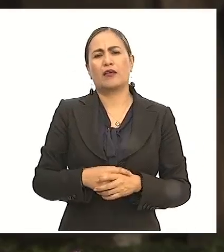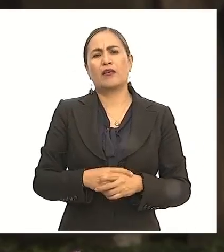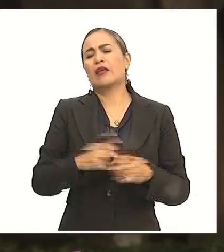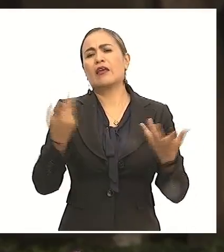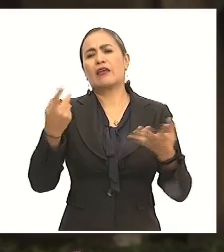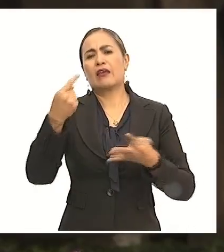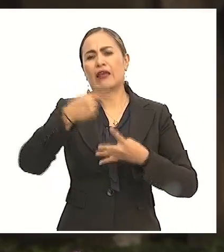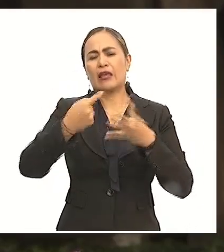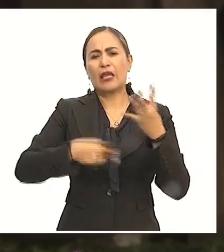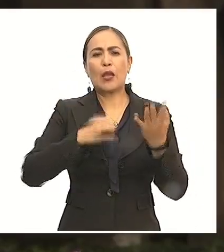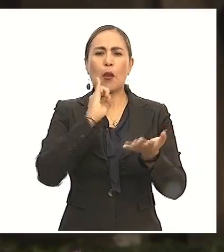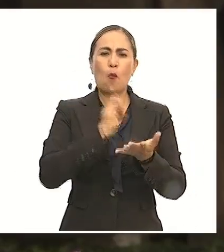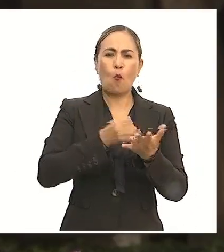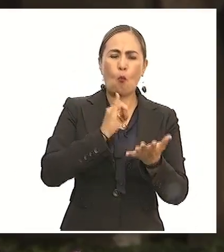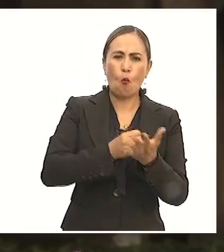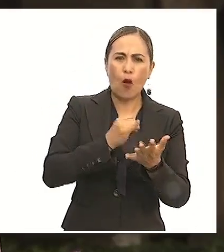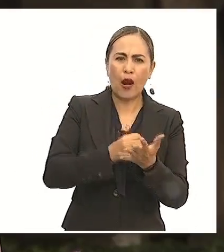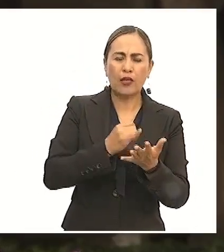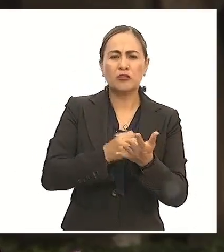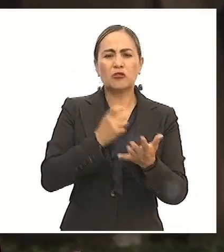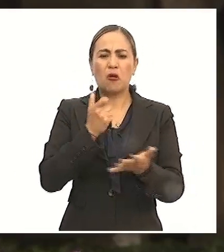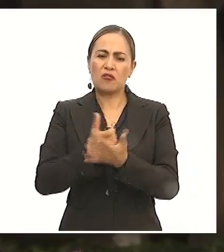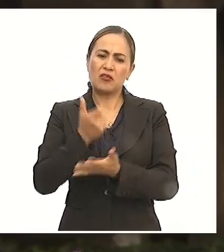bolsas de valores.